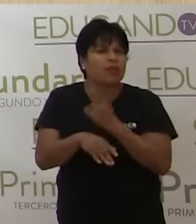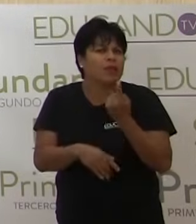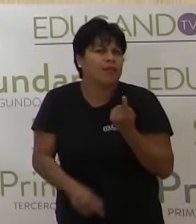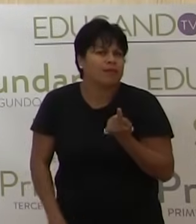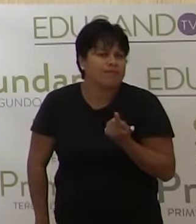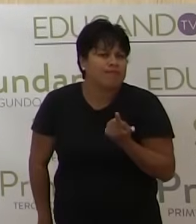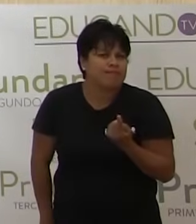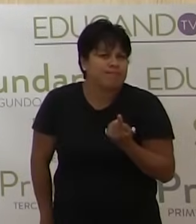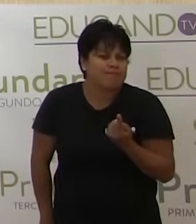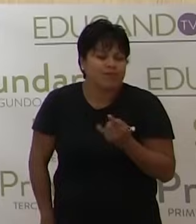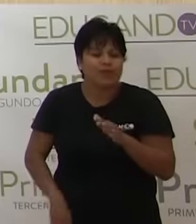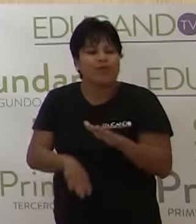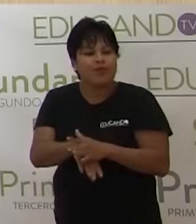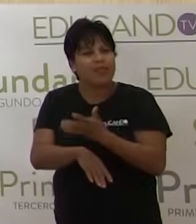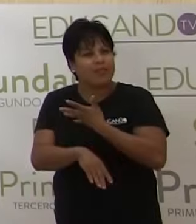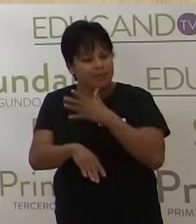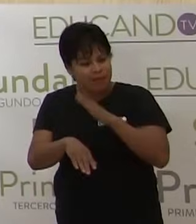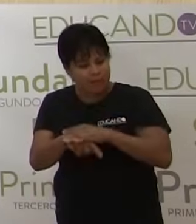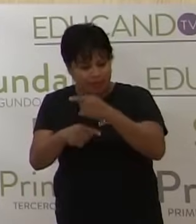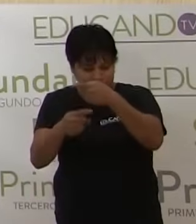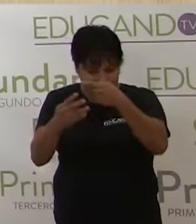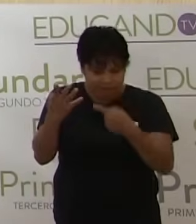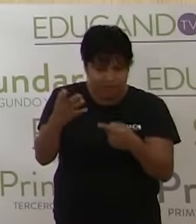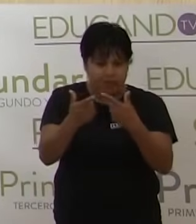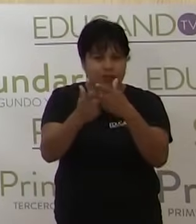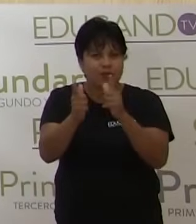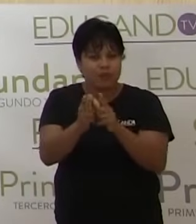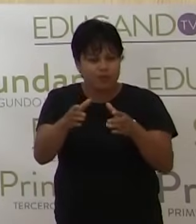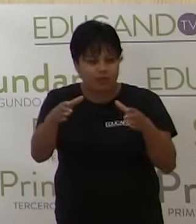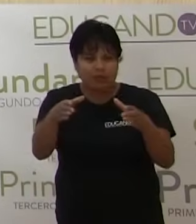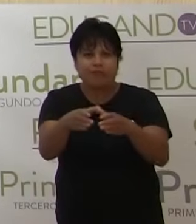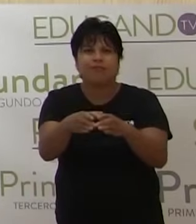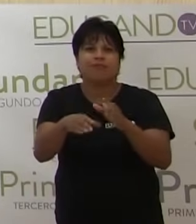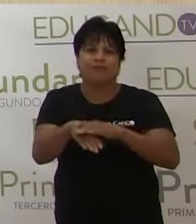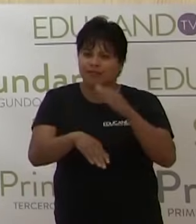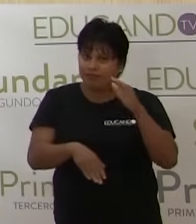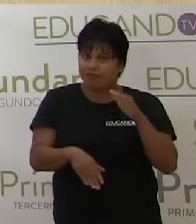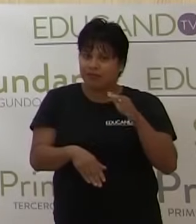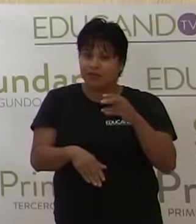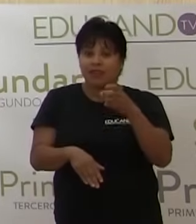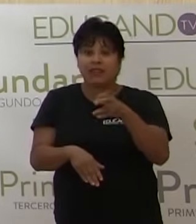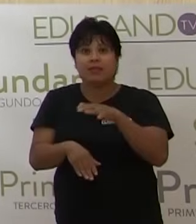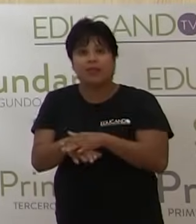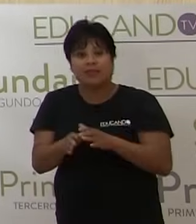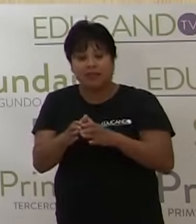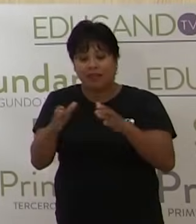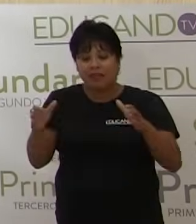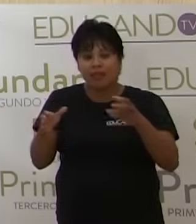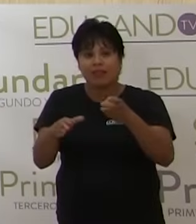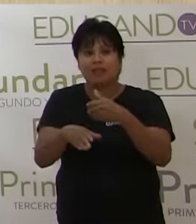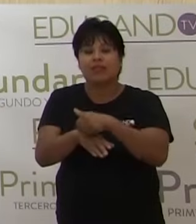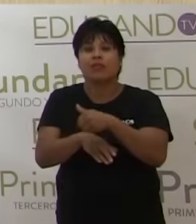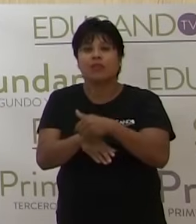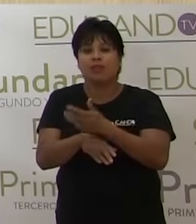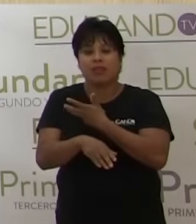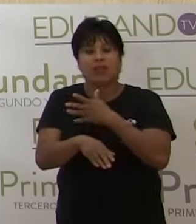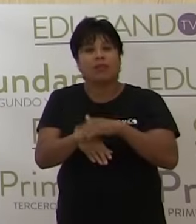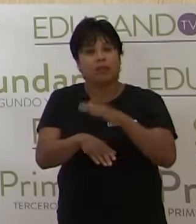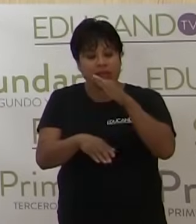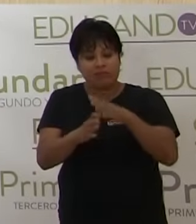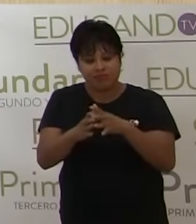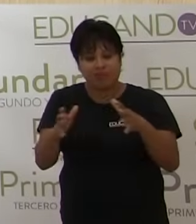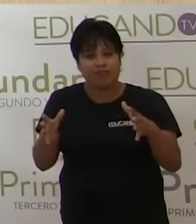qué porque tiene más elementos Ya viste es más grande este número y representa más